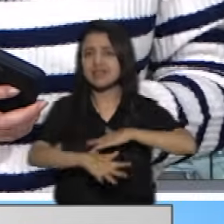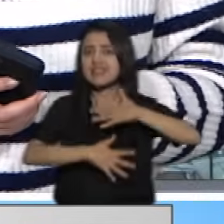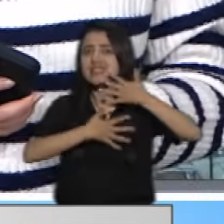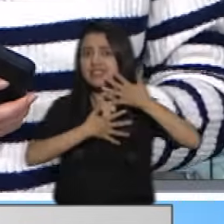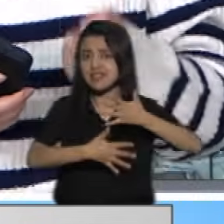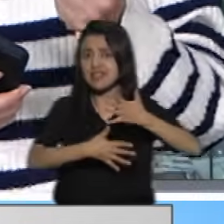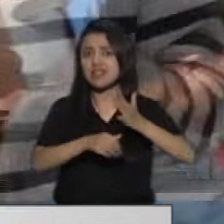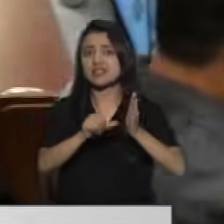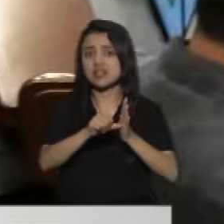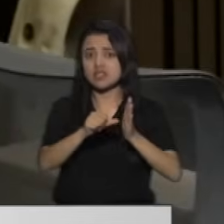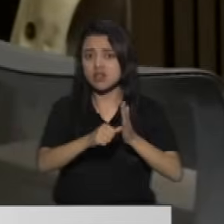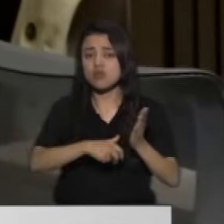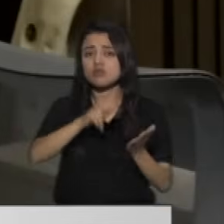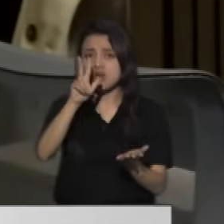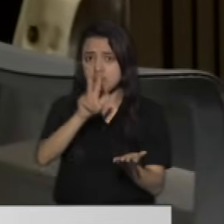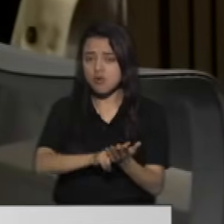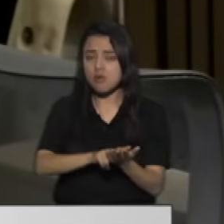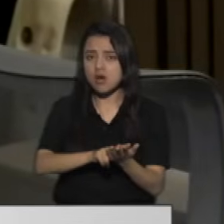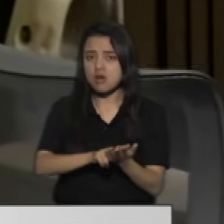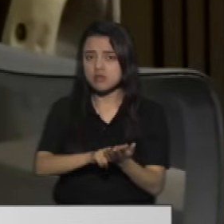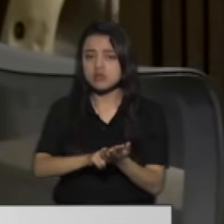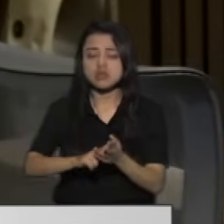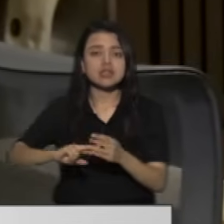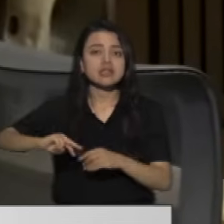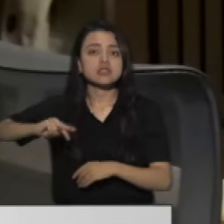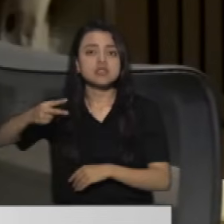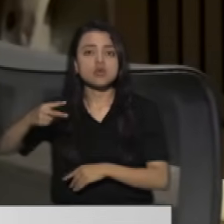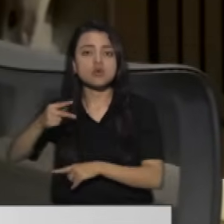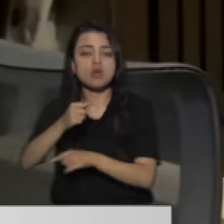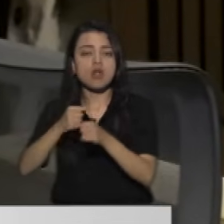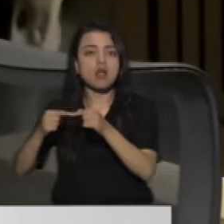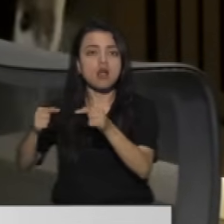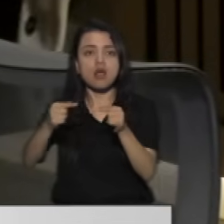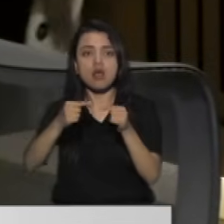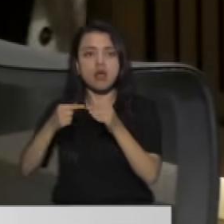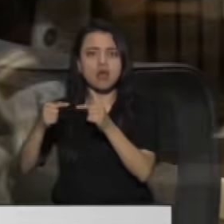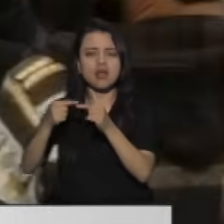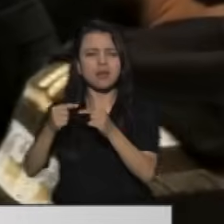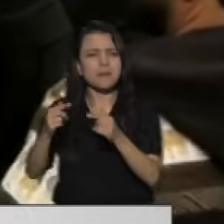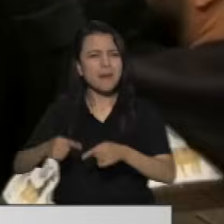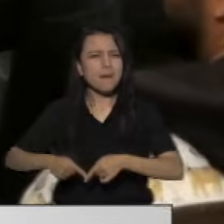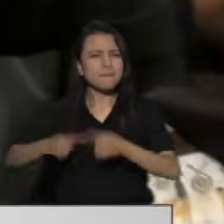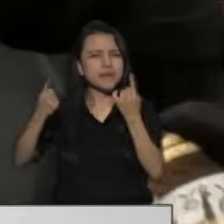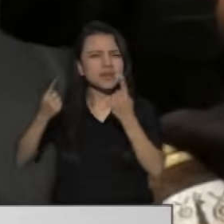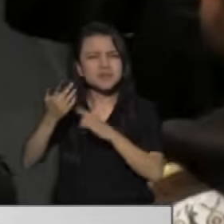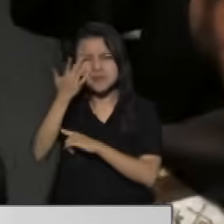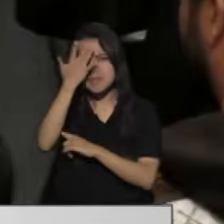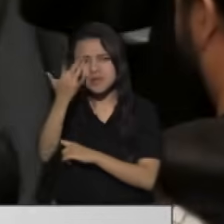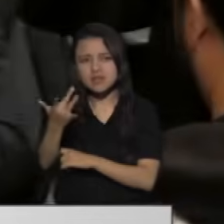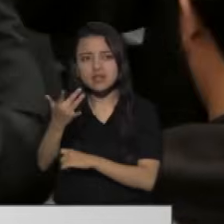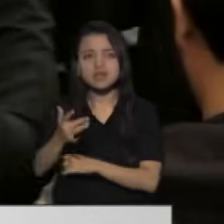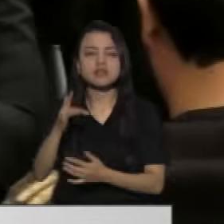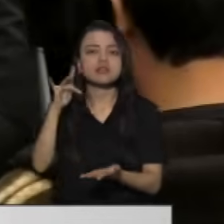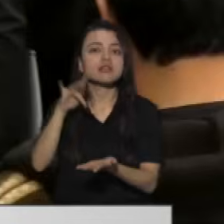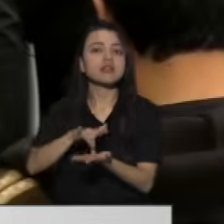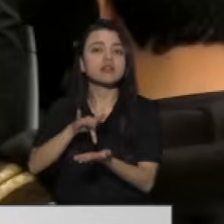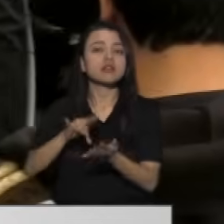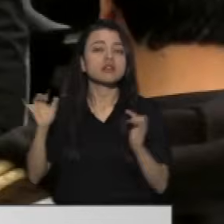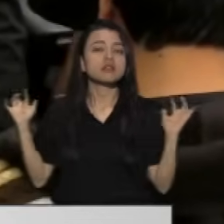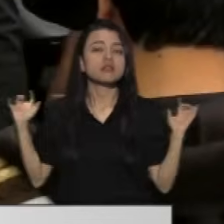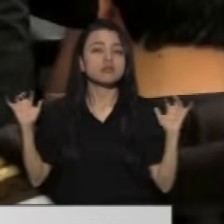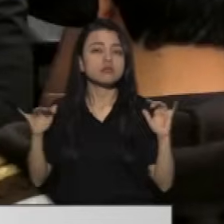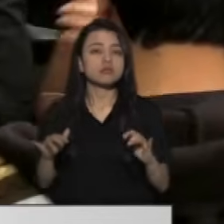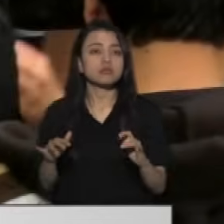más de este proyecto en segundo debate. La discusión se da nuevamente por la falta de quórum. Es que recordemos que en